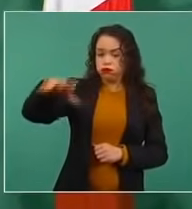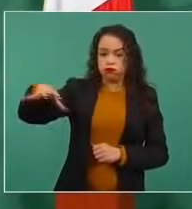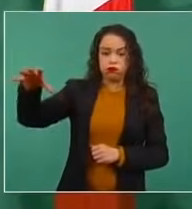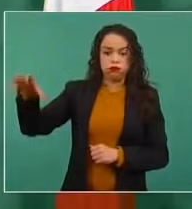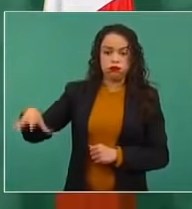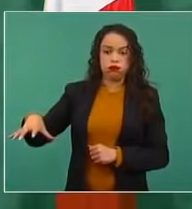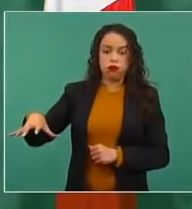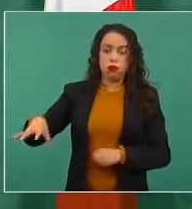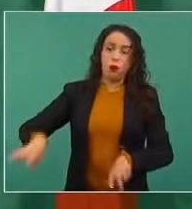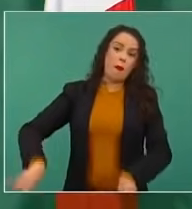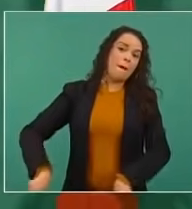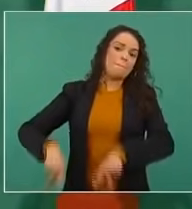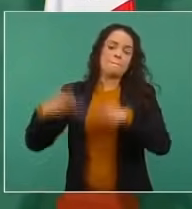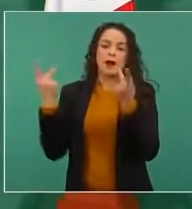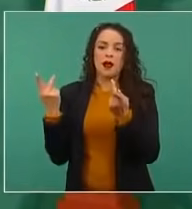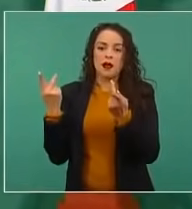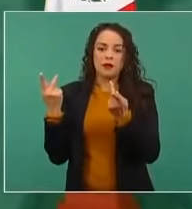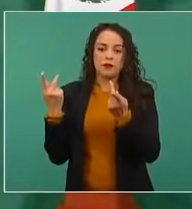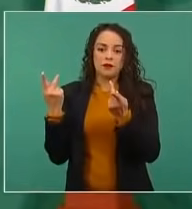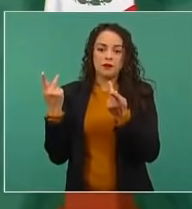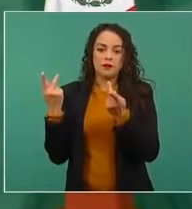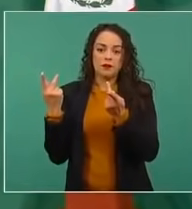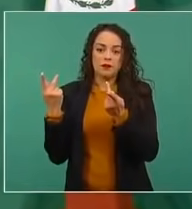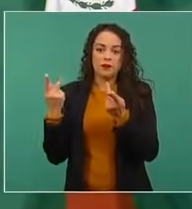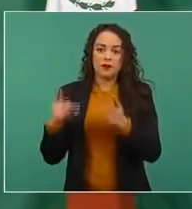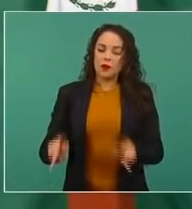que vendieron a fondos